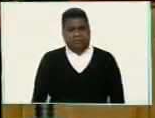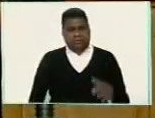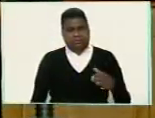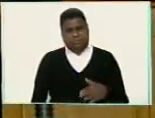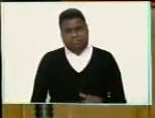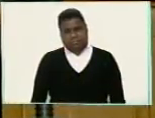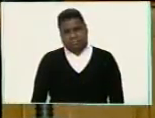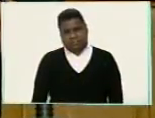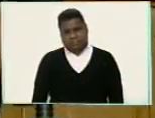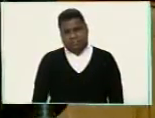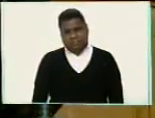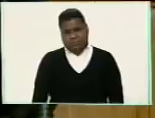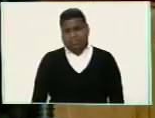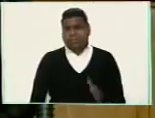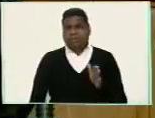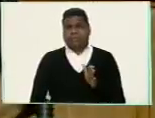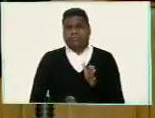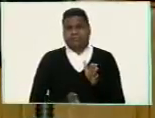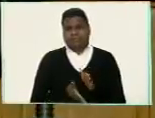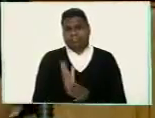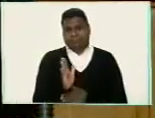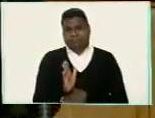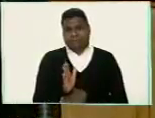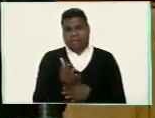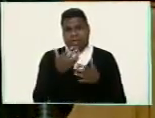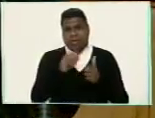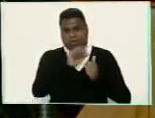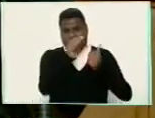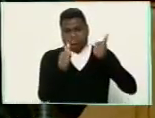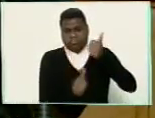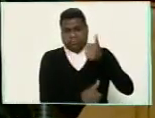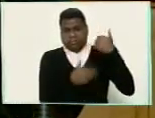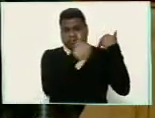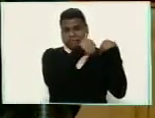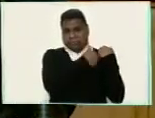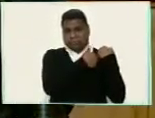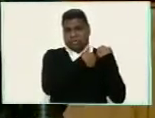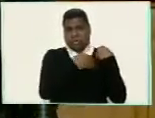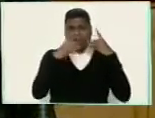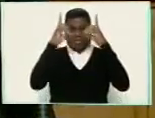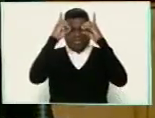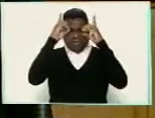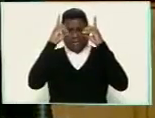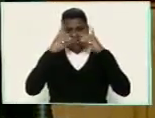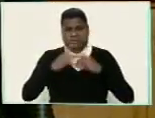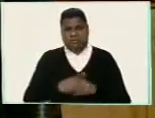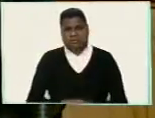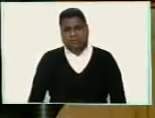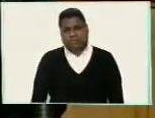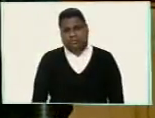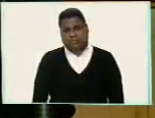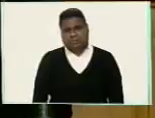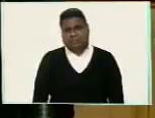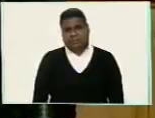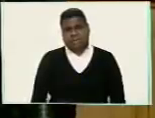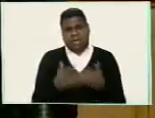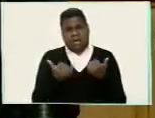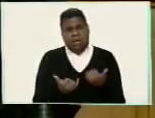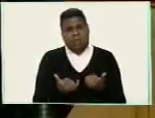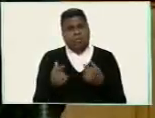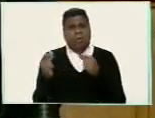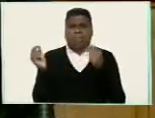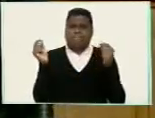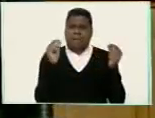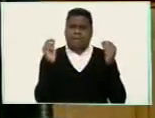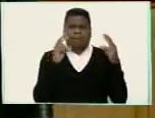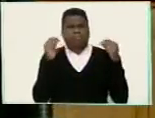nuestra presidenta Delcy Rodríguez como vicepresidenta ejecutiva de la Nación del país. Entramos en un profundo